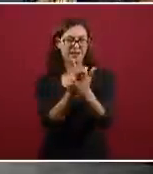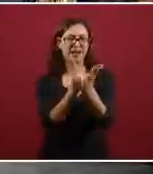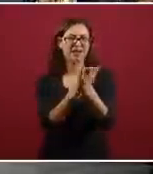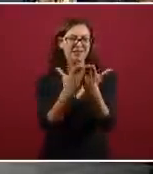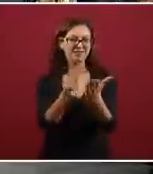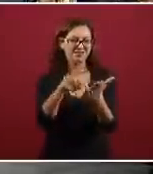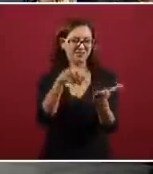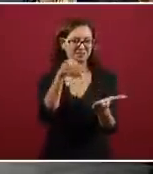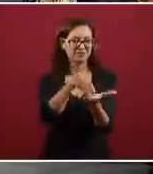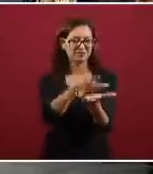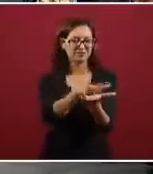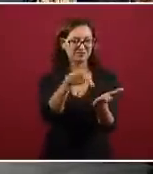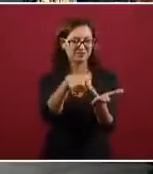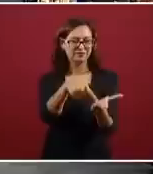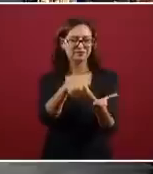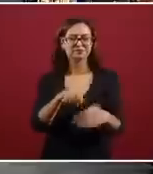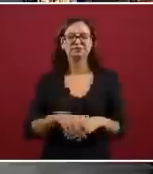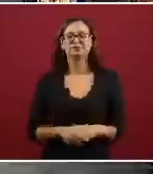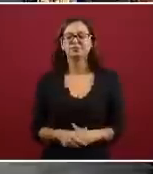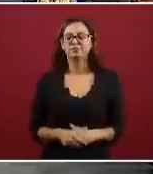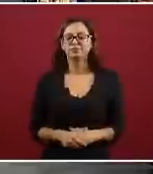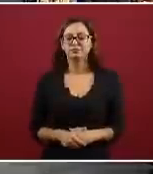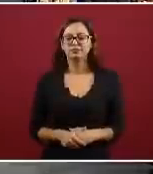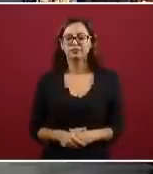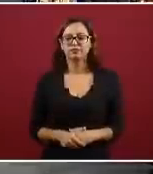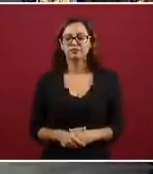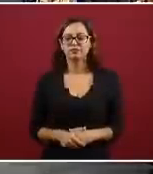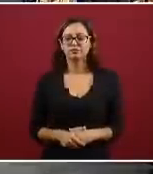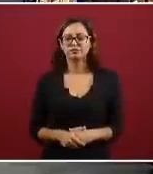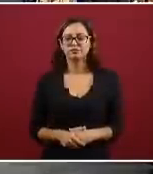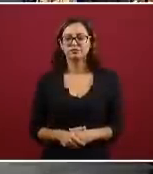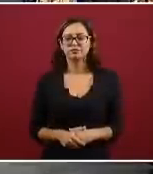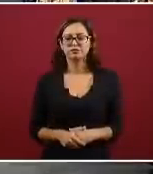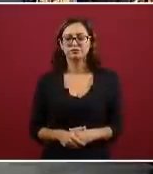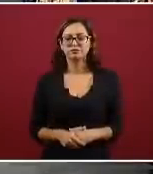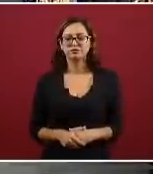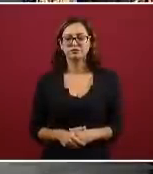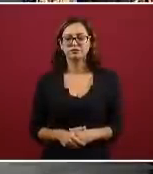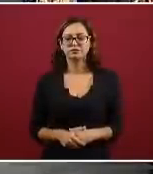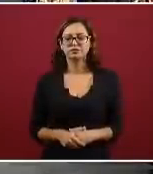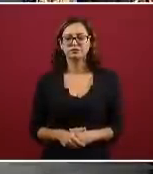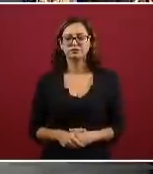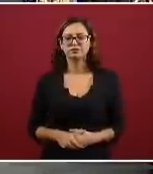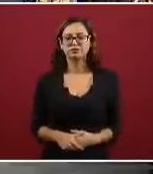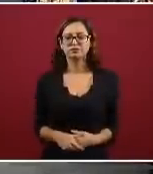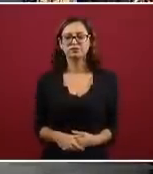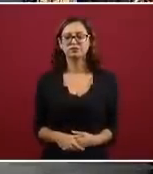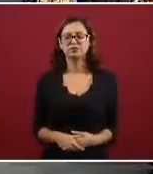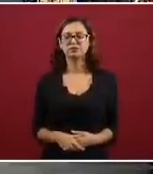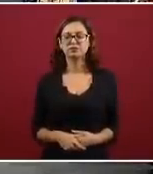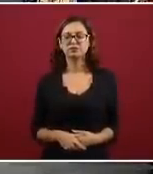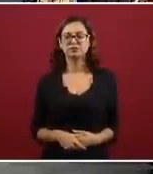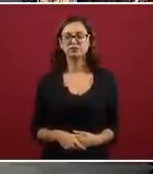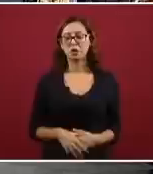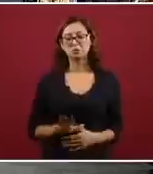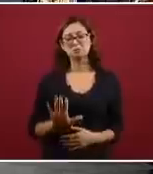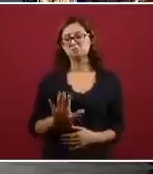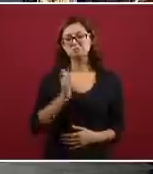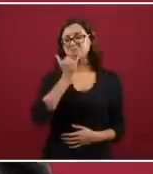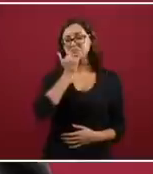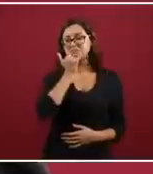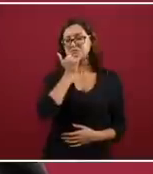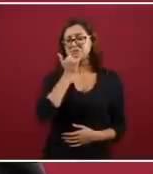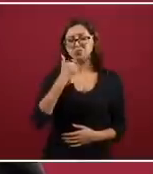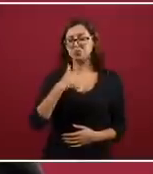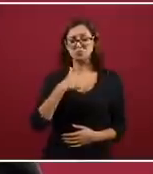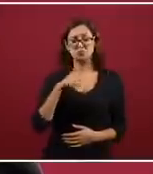se impuso a Salinas. Claro. Es una diferencia de lo que usted está diciendo, que no hubo fraude. Yo no dije eso, perdóname, yo no